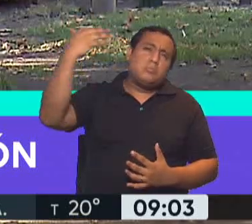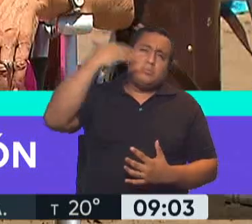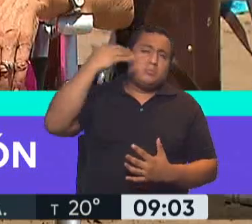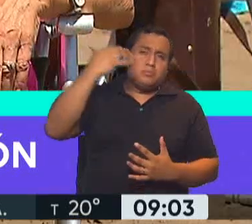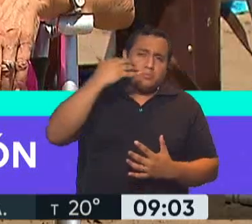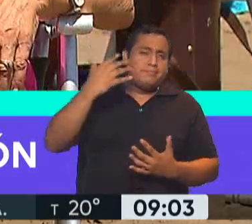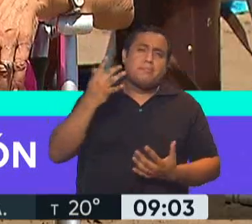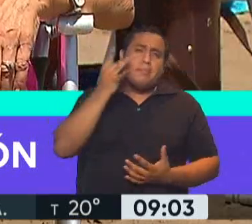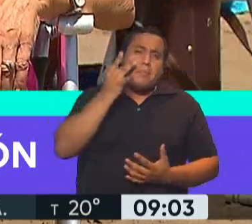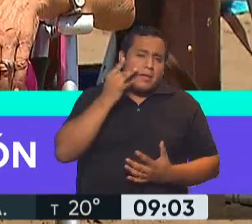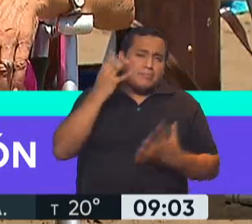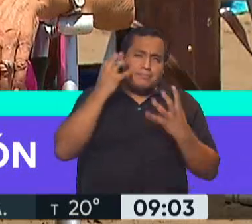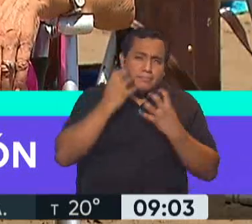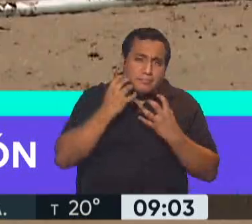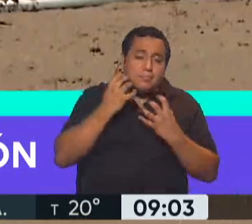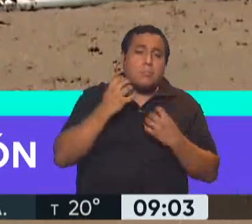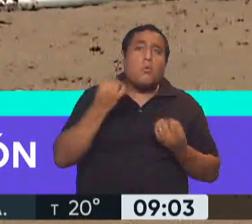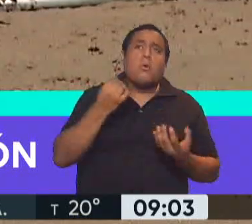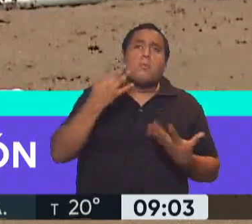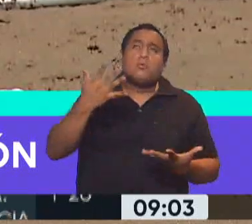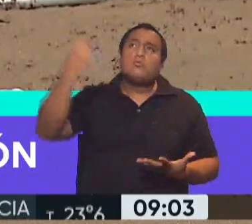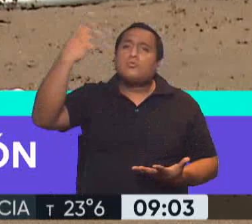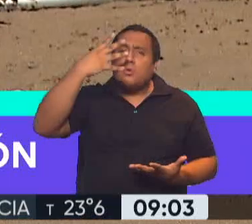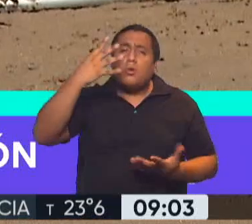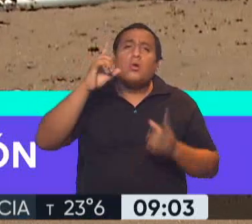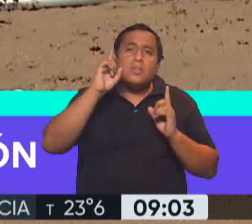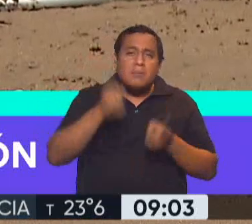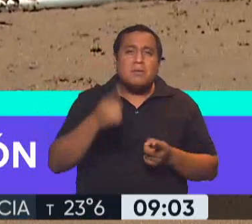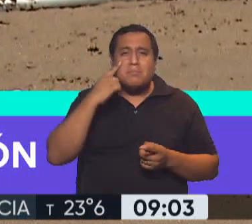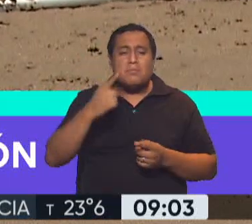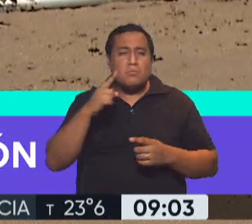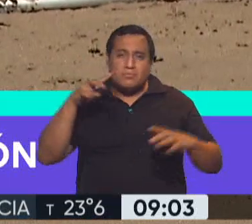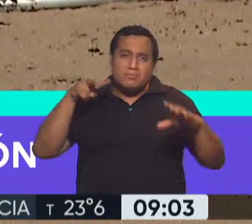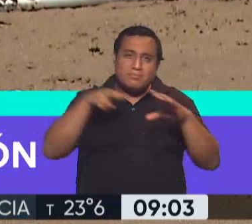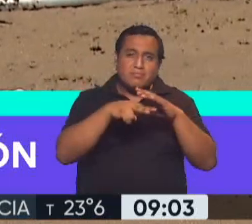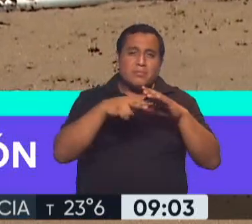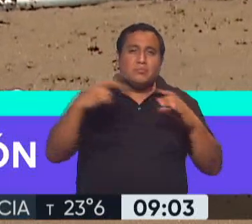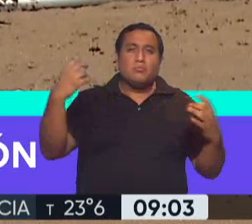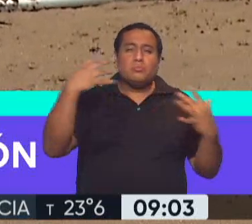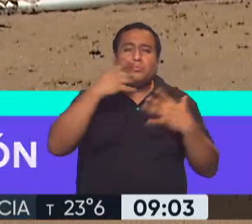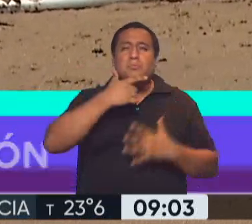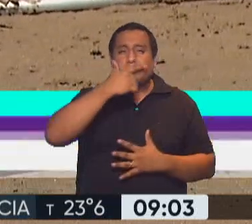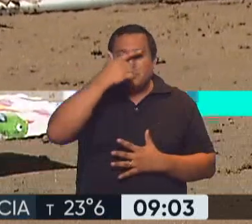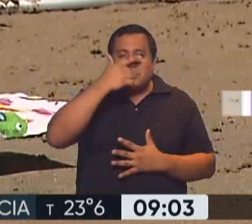mucho más. No solamente con la exposición solar, sino también con el uso de las camas solares. Eso también emite radiaciones y si uno tiene